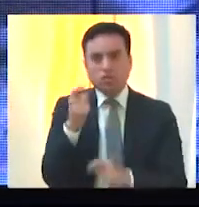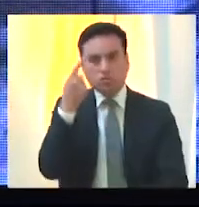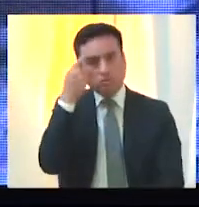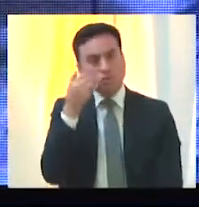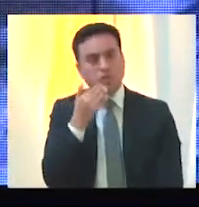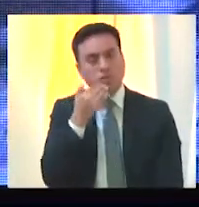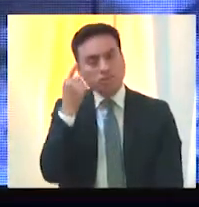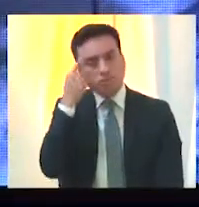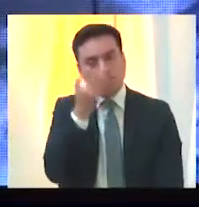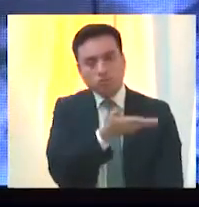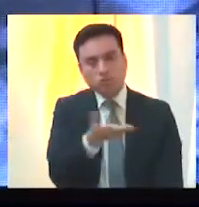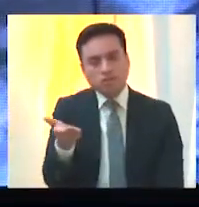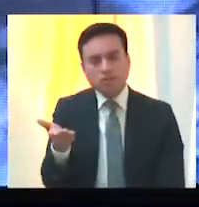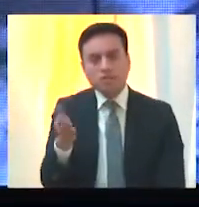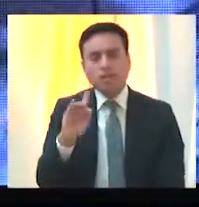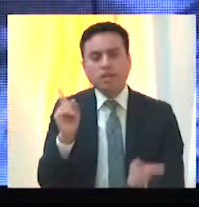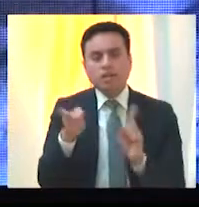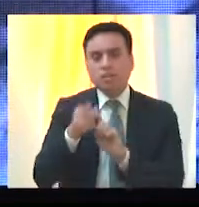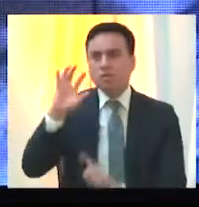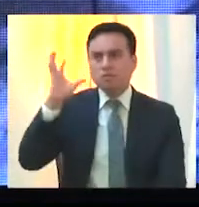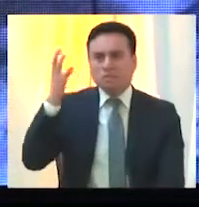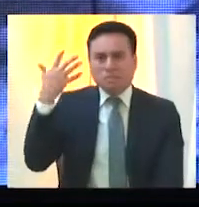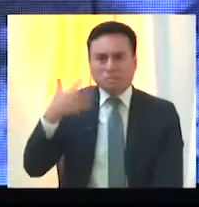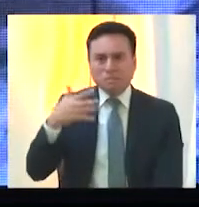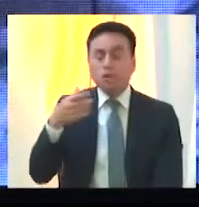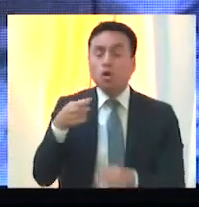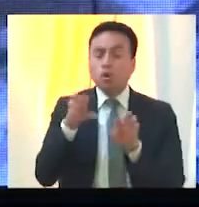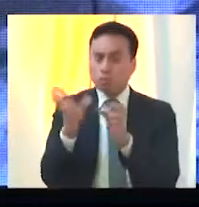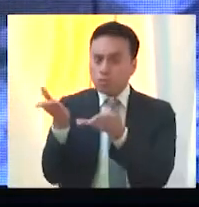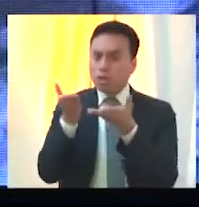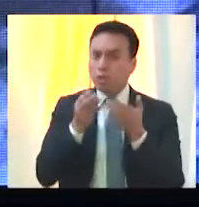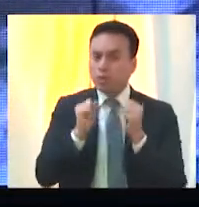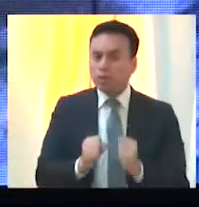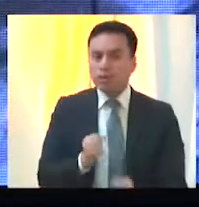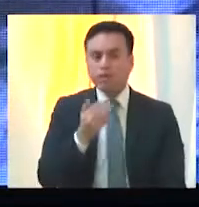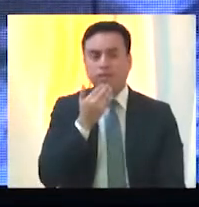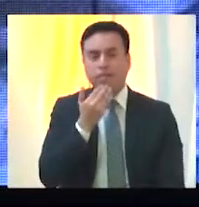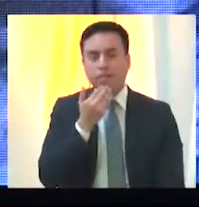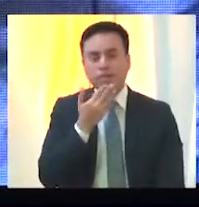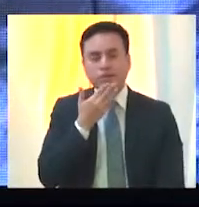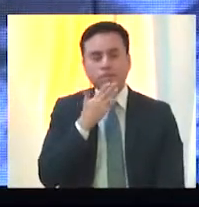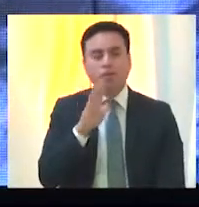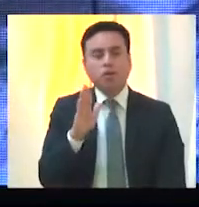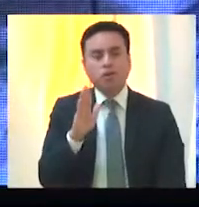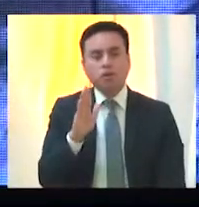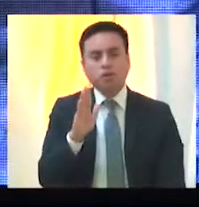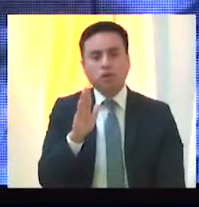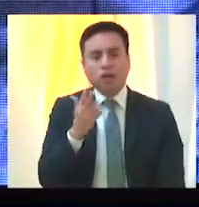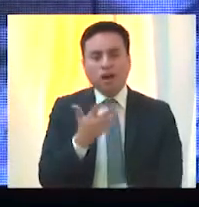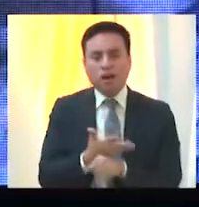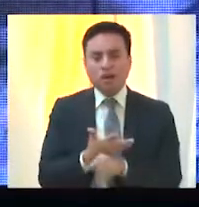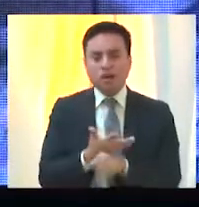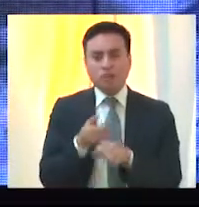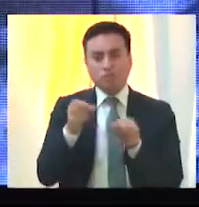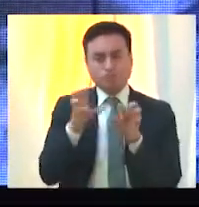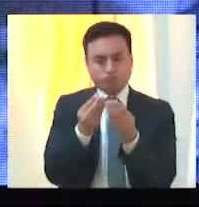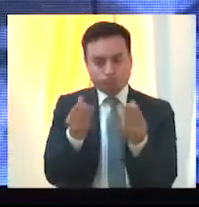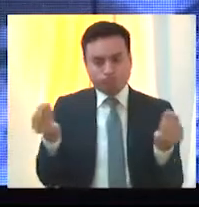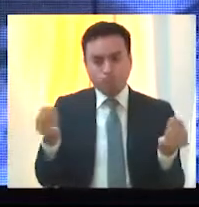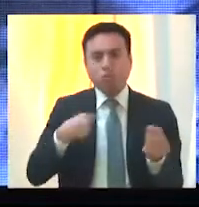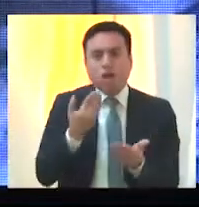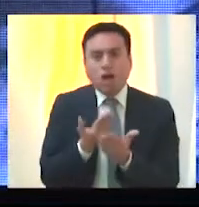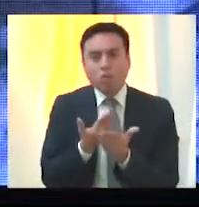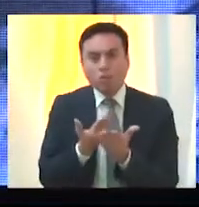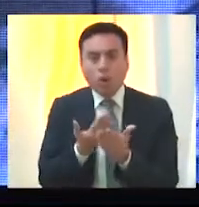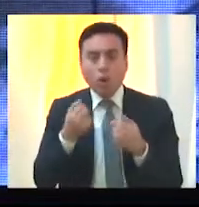ustedes que muchas veces el cambio climático pueden ser oportunidades, y también lo mejor es que si hay altas oportunidades, tenemos que